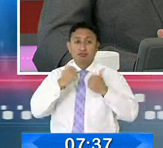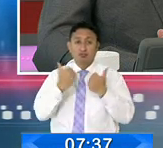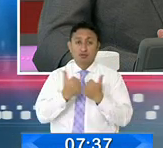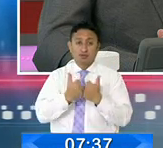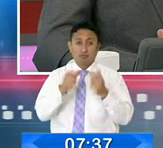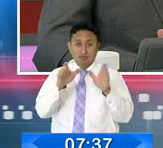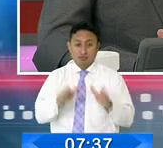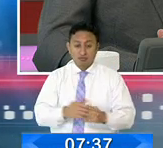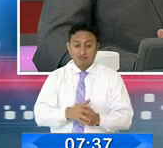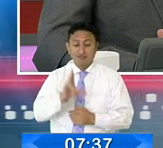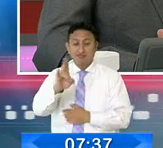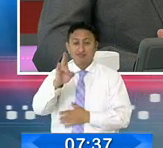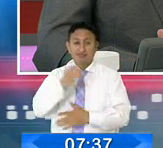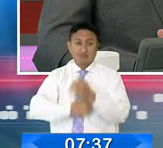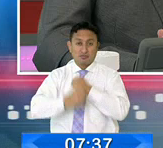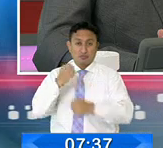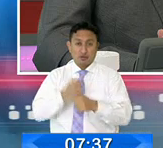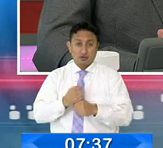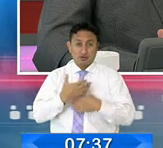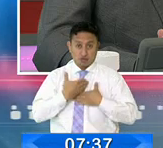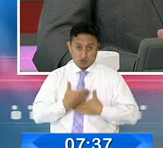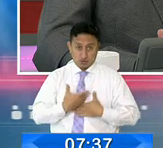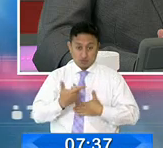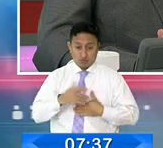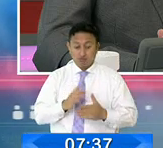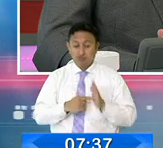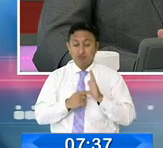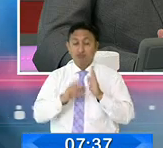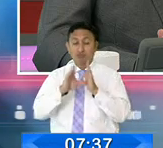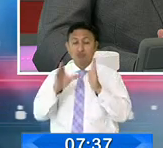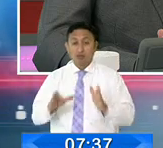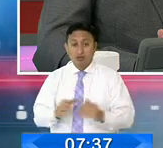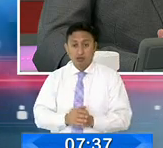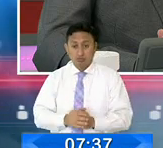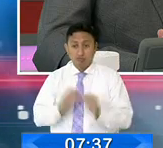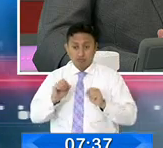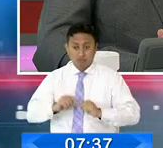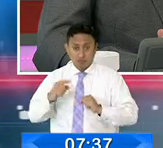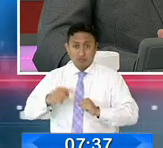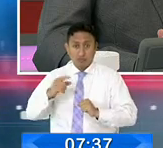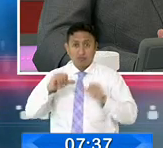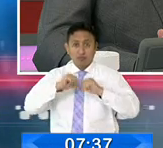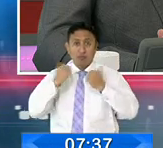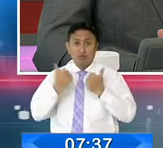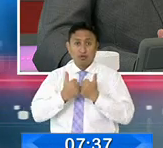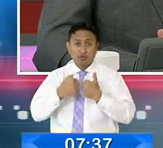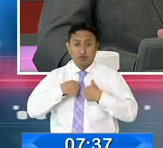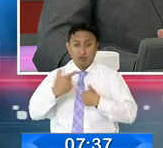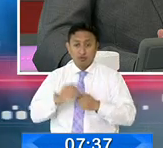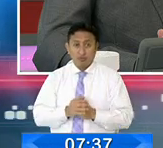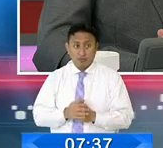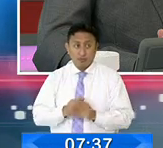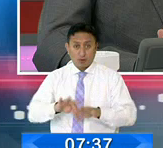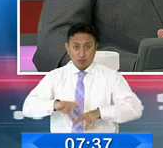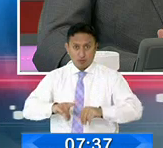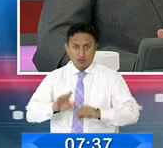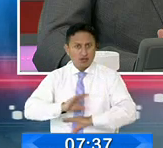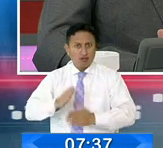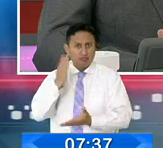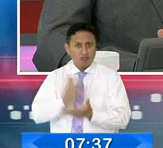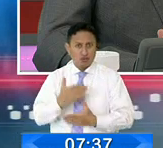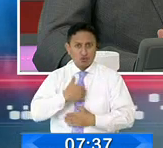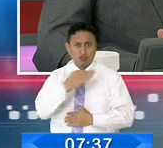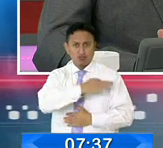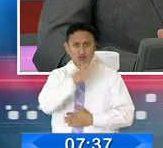últimos 7 años. Jimena Peña le ha demostrado a la ciudadanía que se puede ser legisladora sin caer en actos de corrupción. He